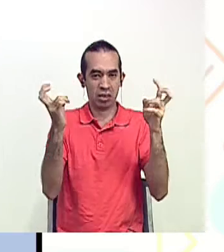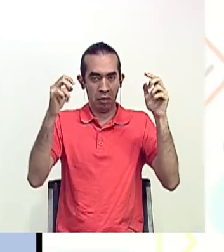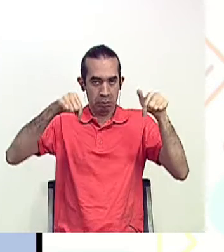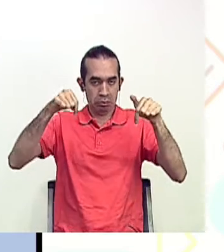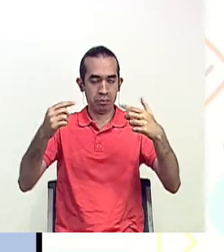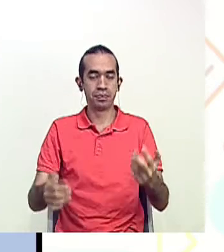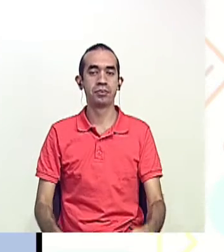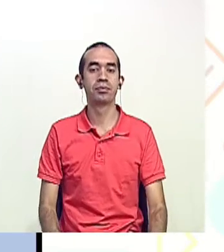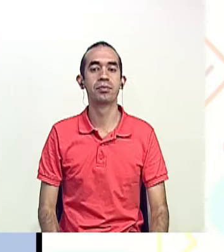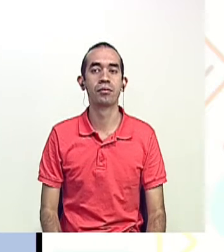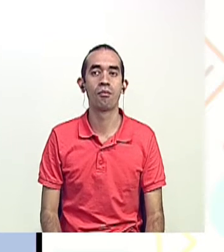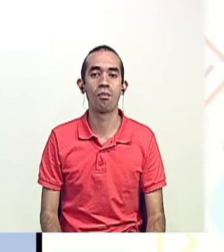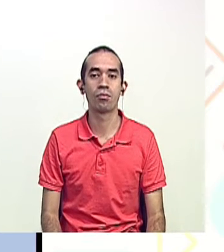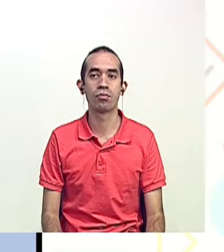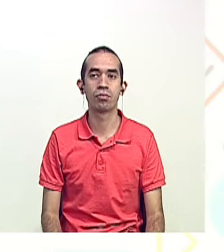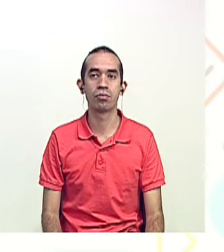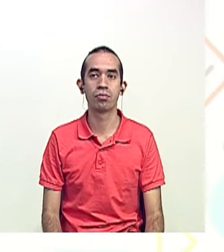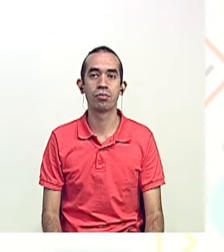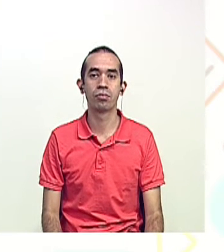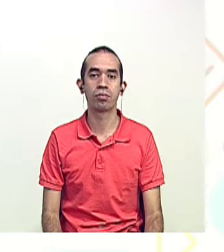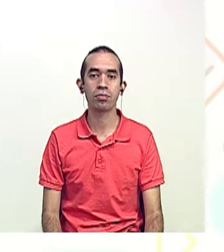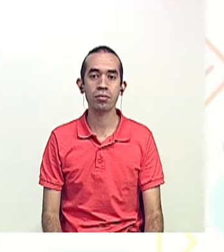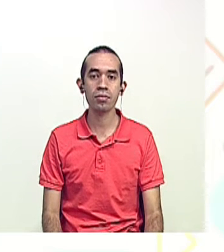día de hoy.